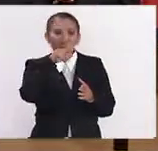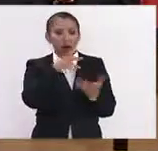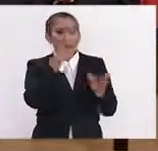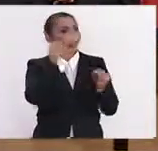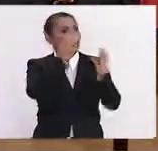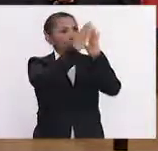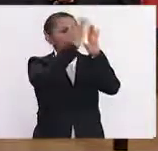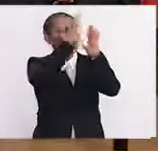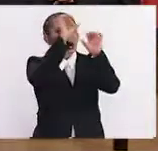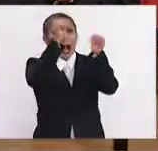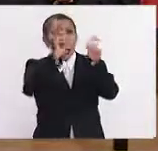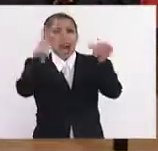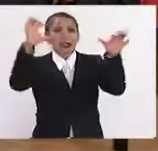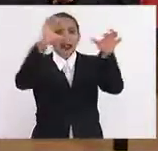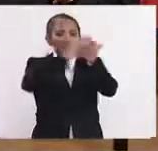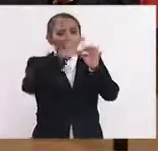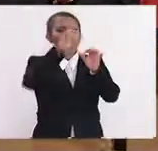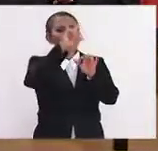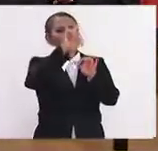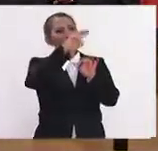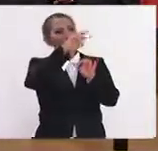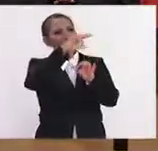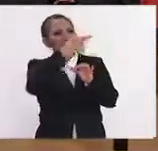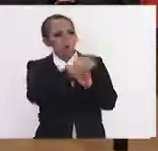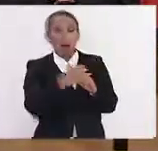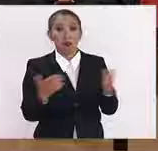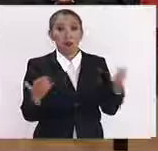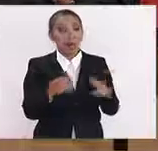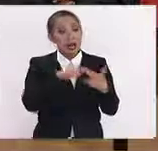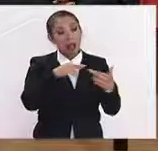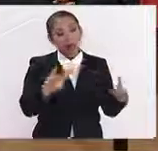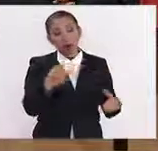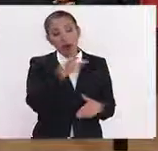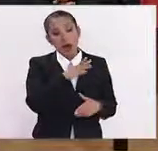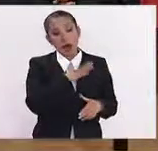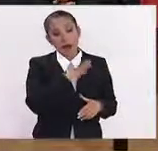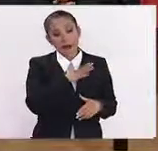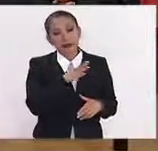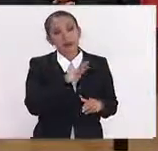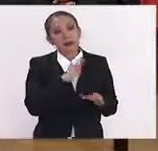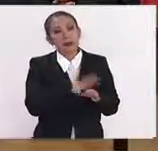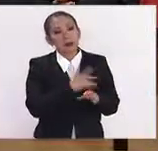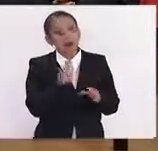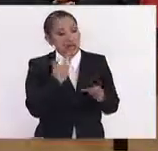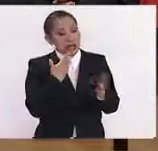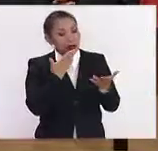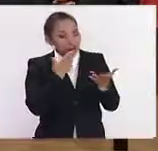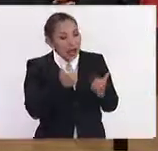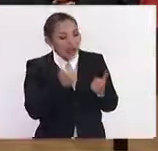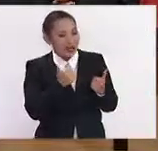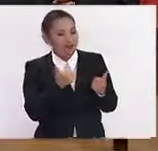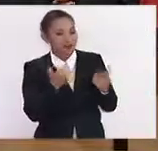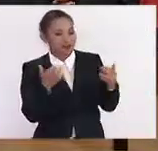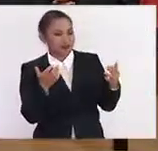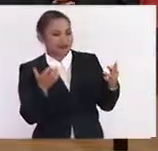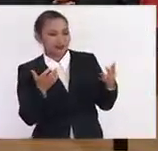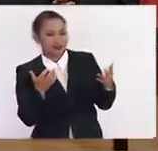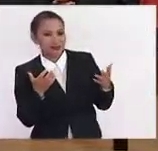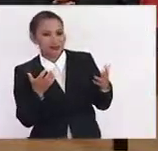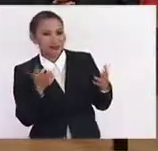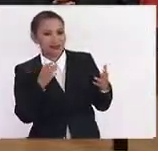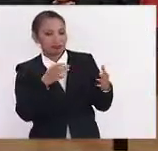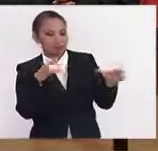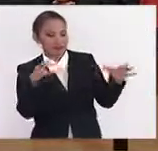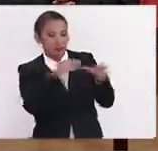y muchos son de arte. Y tienen ahí el de Da Vinci. Pues tienen hay una relación, claro. porque si no existiríamos uno